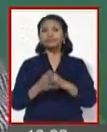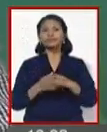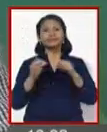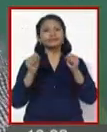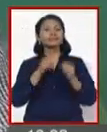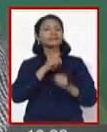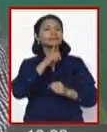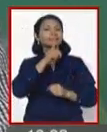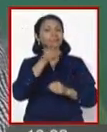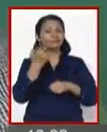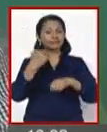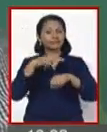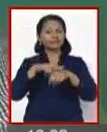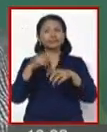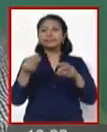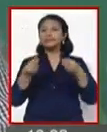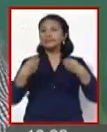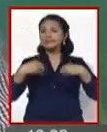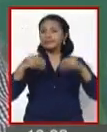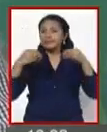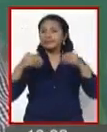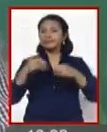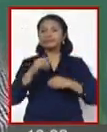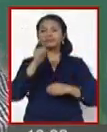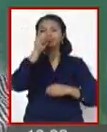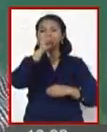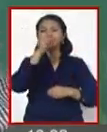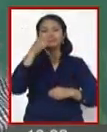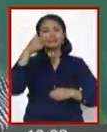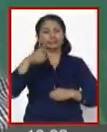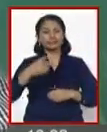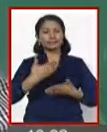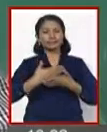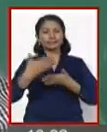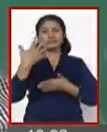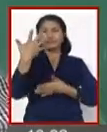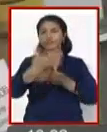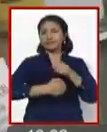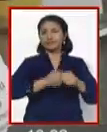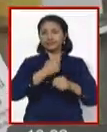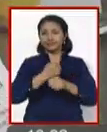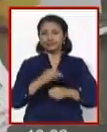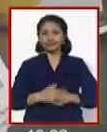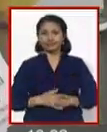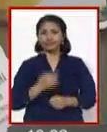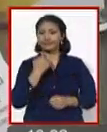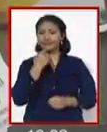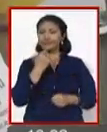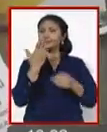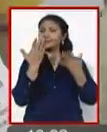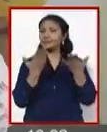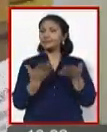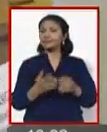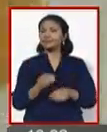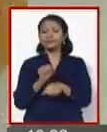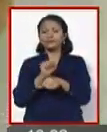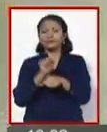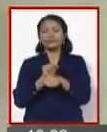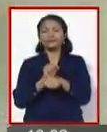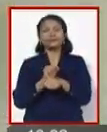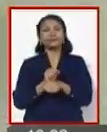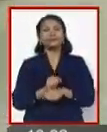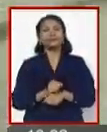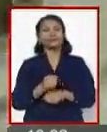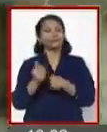nosotros podemos garantizar el normal abastecimiento del carburante por los próximos 5 años. Manifiestan que existen fuentes de trabajo